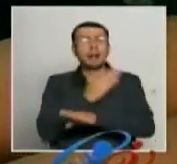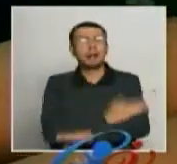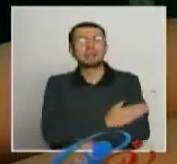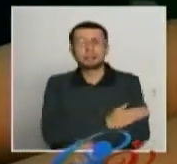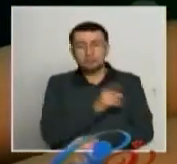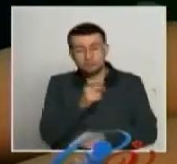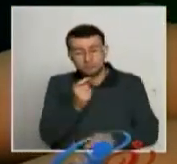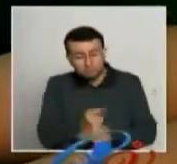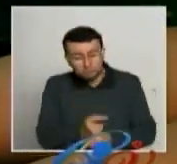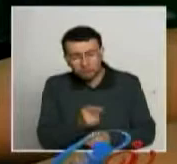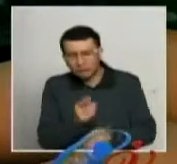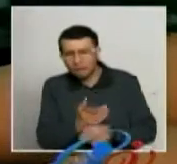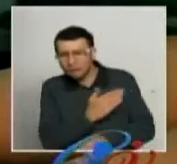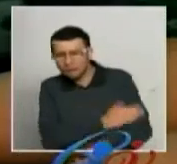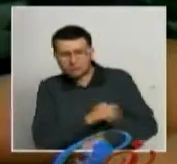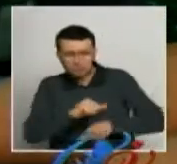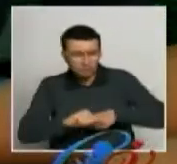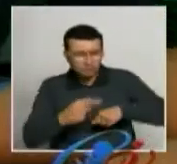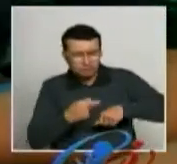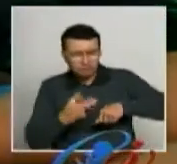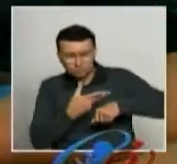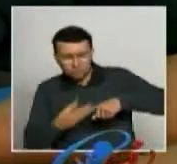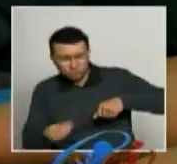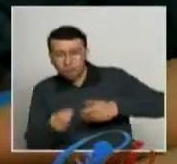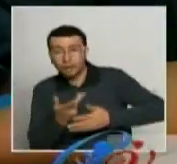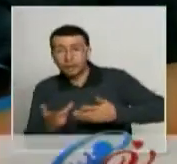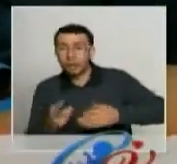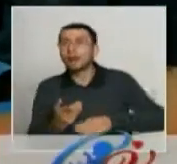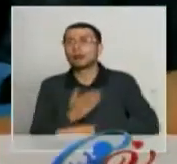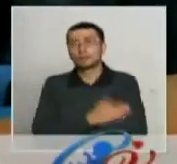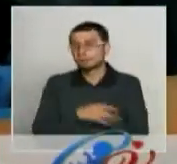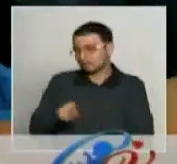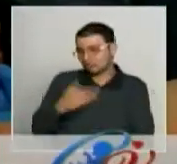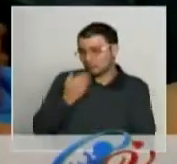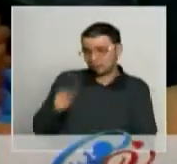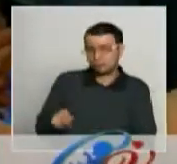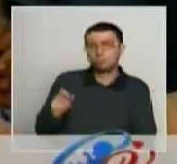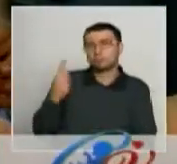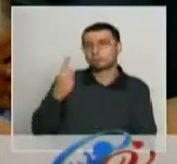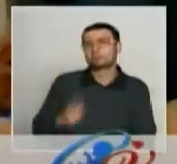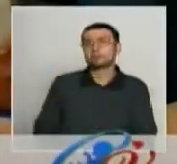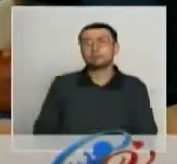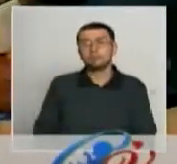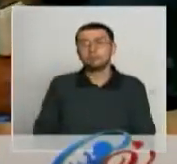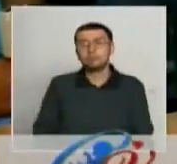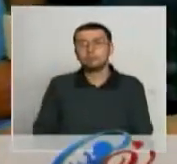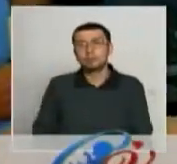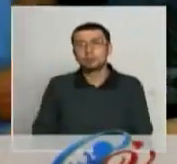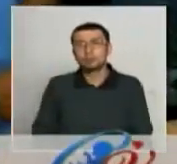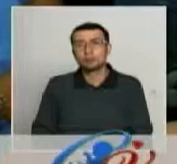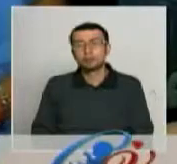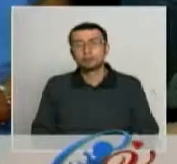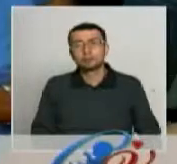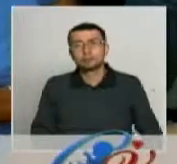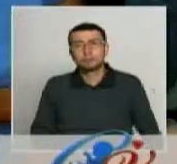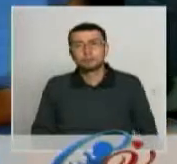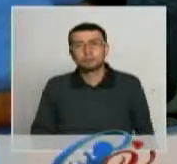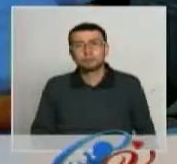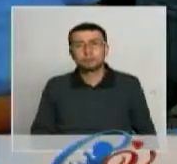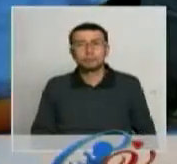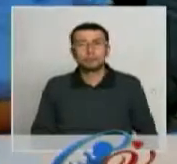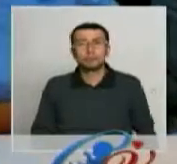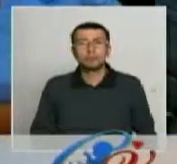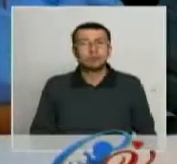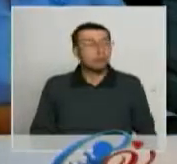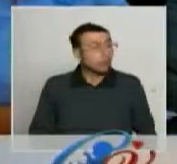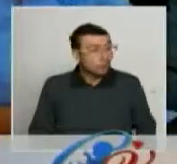de estos de procedimiento se debe realizar el ecodoppler venoso. Doctor Fernando, muchos pacientes,